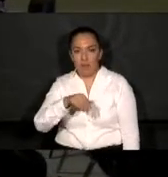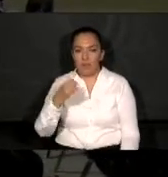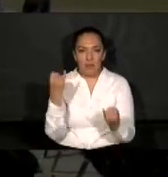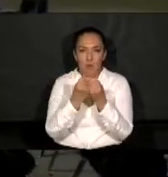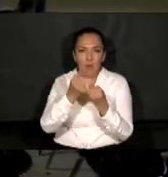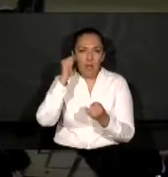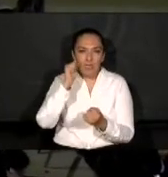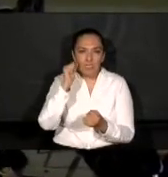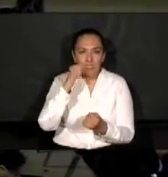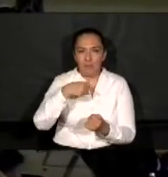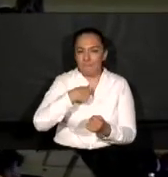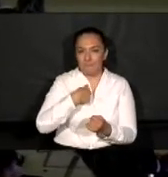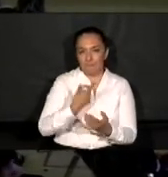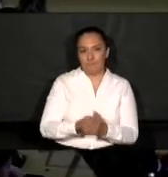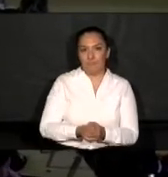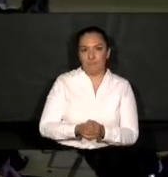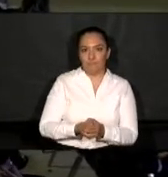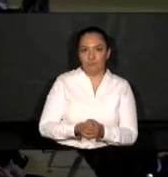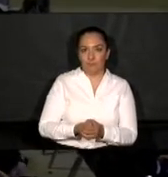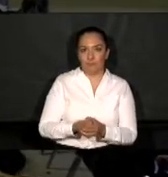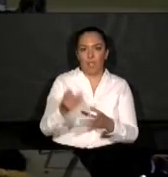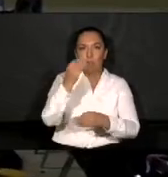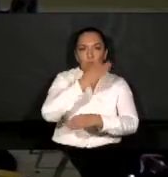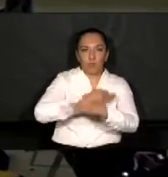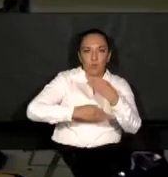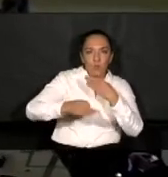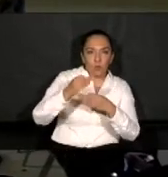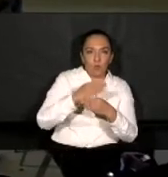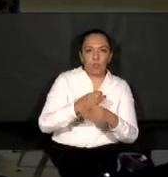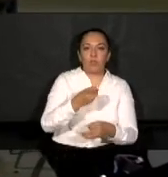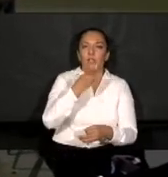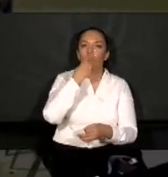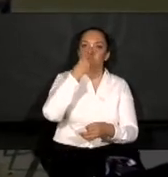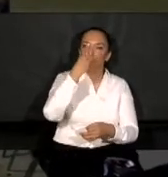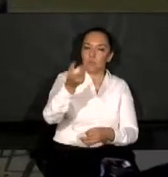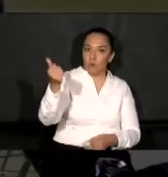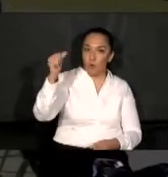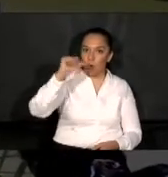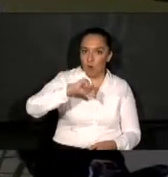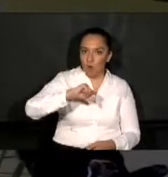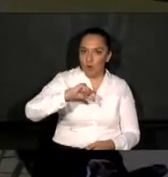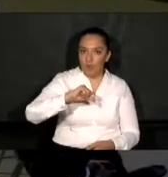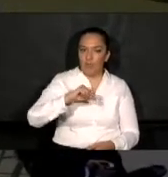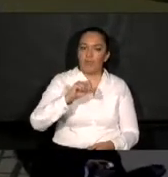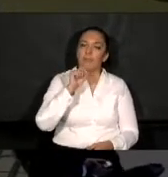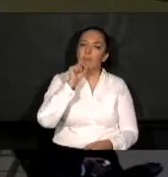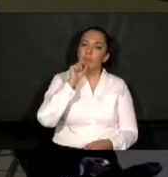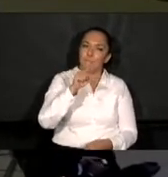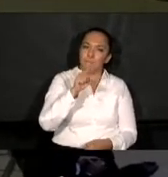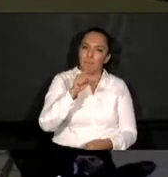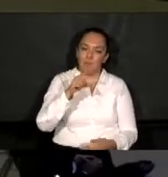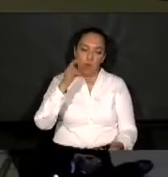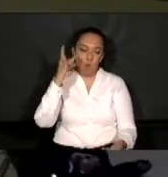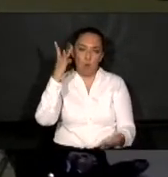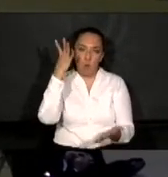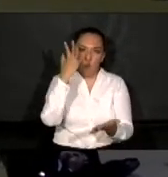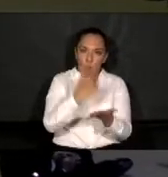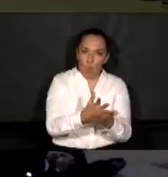hecho. Todo esto se los diré el día de hoy y se los diré por única